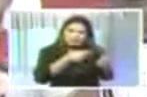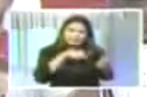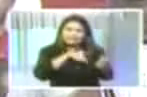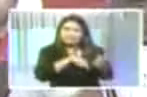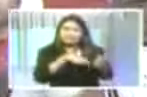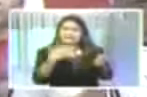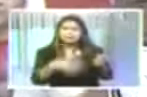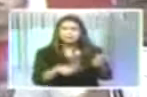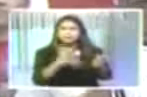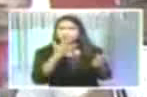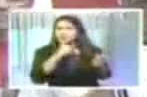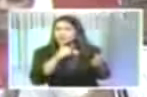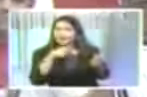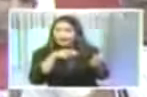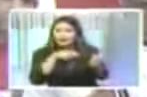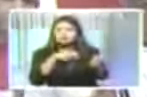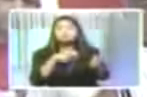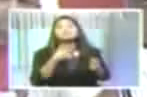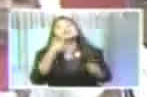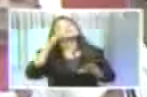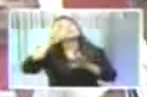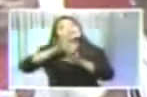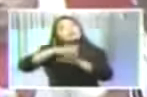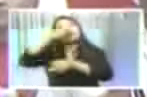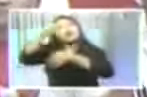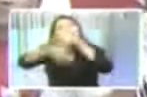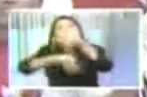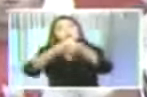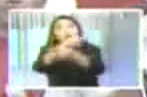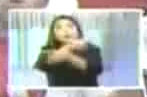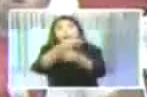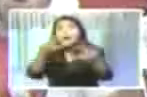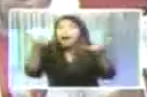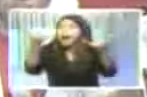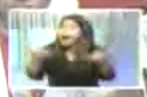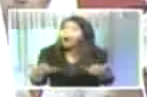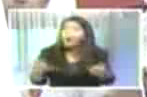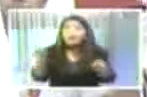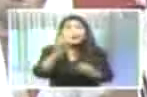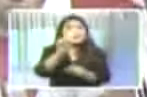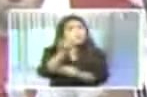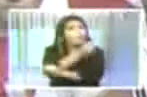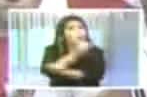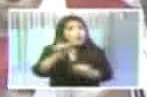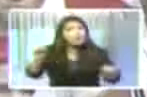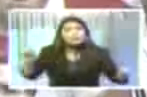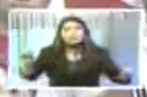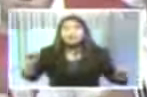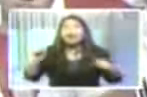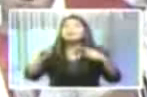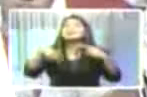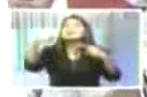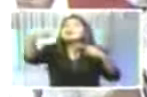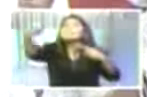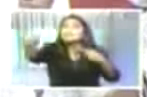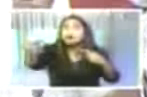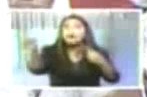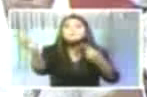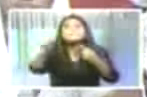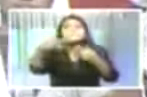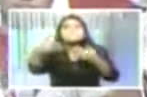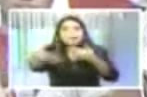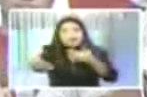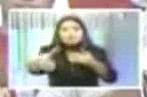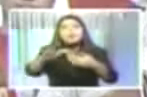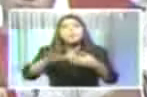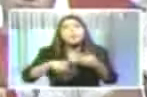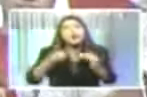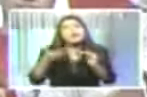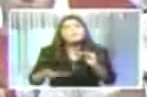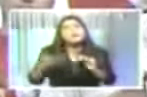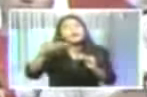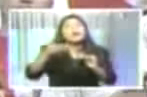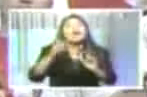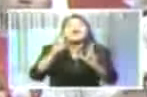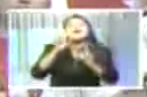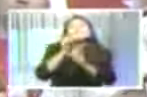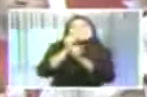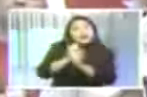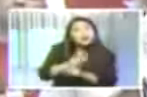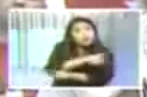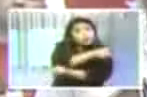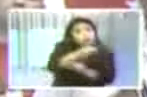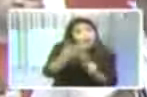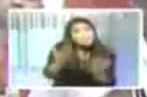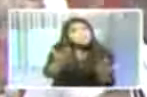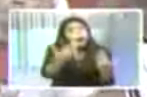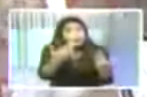dan, yo se lo diré a ustedes, por ahora no se puede, podremos dentro de tal mes, y espero que ustedes me apoyen